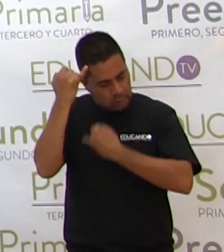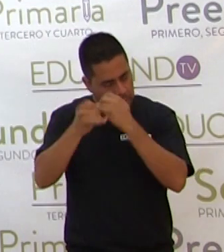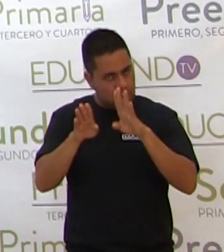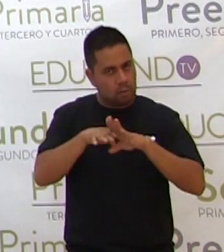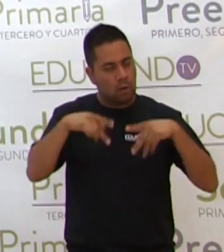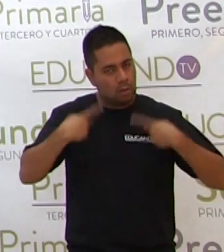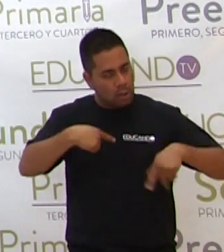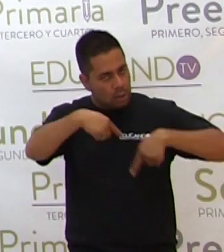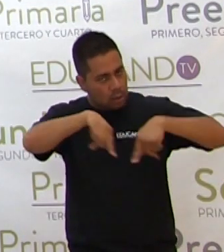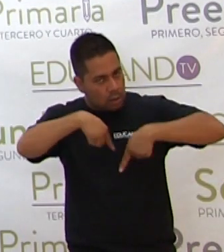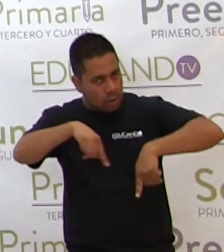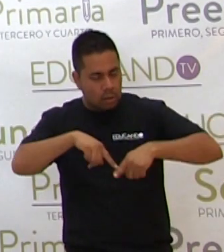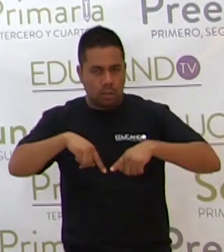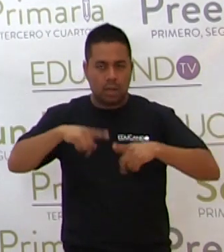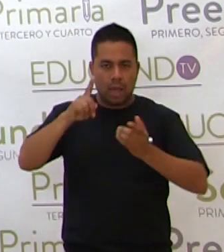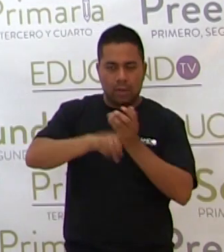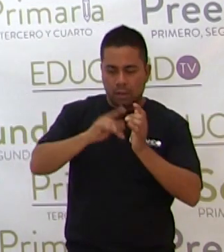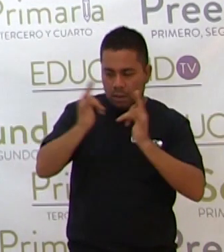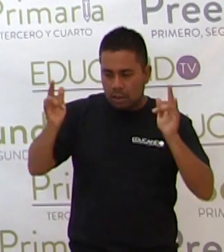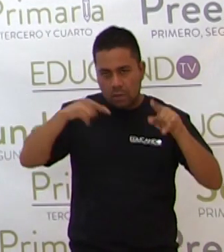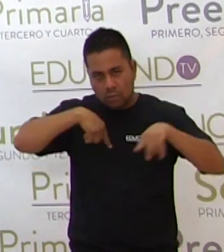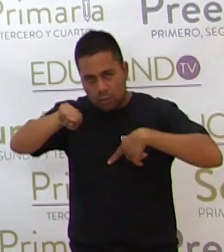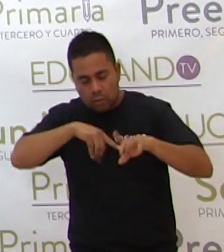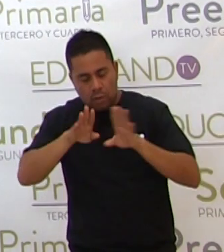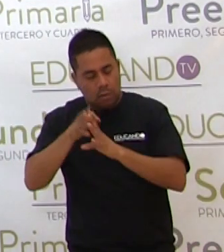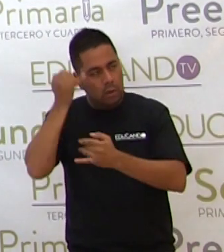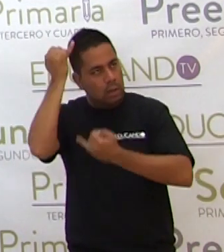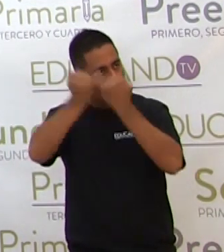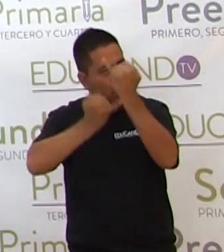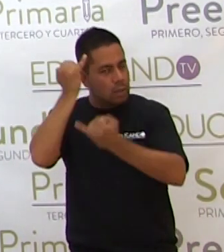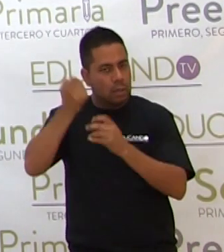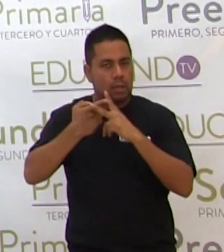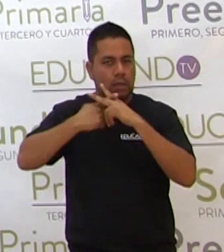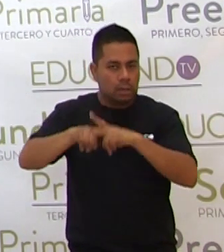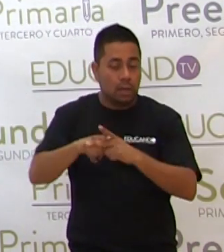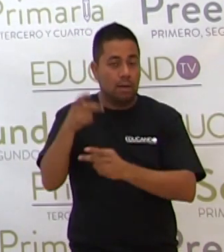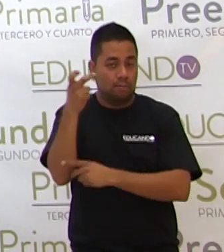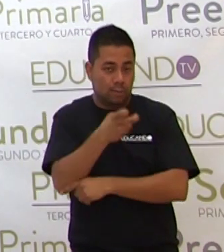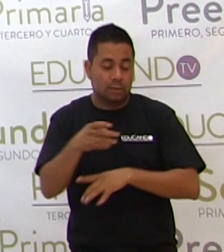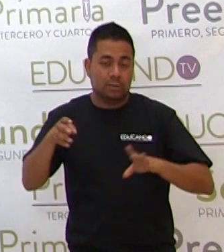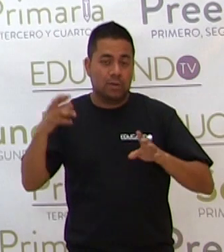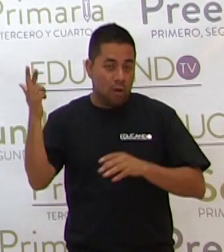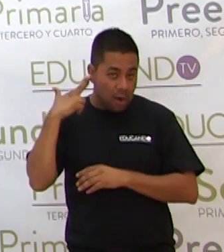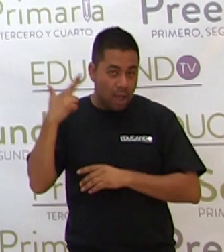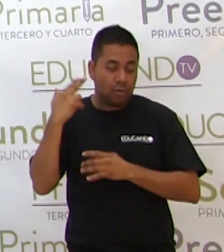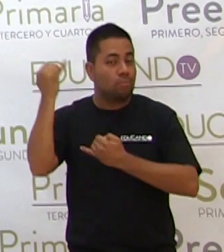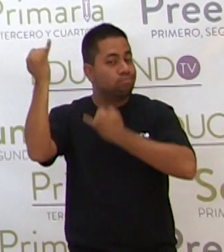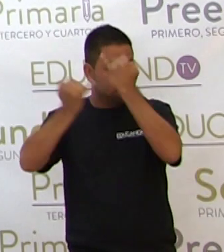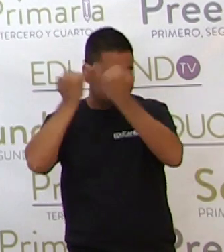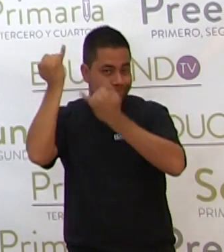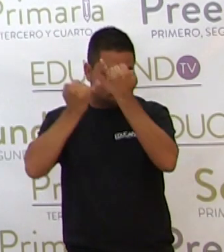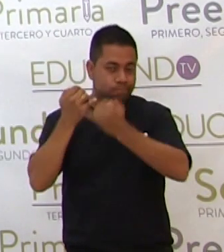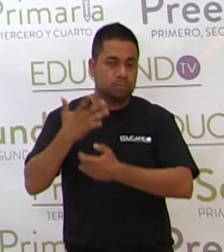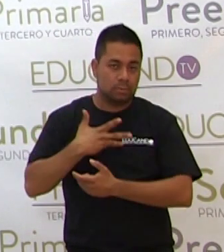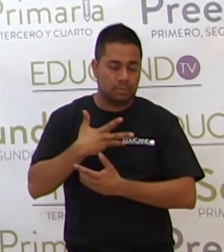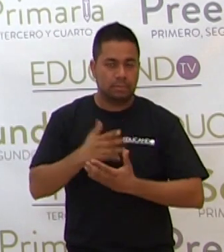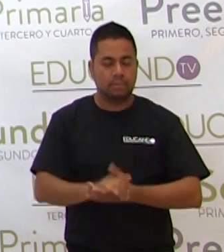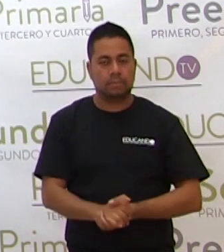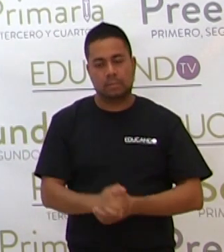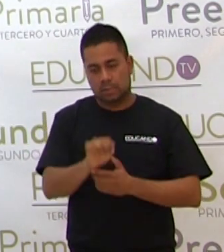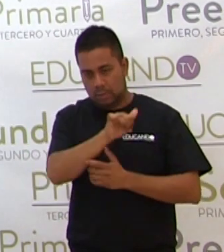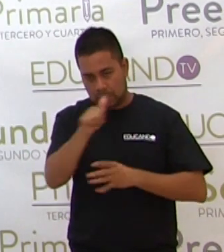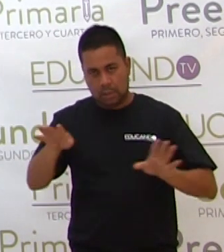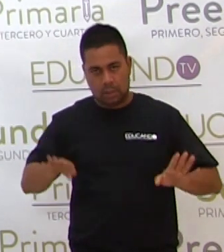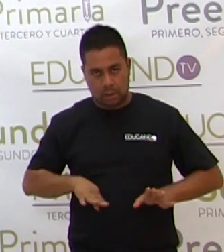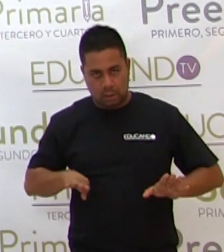los jugadores al partido a la cancha por eso es imaginativa otra característica de la